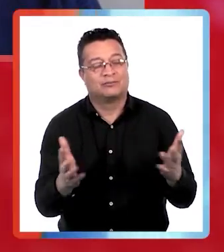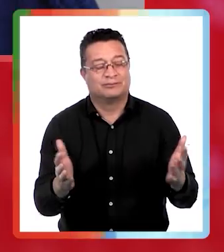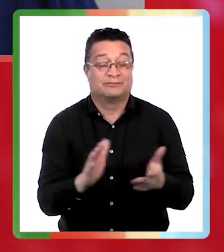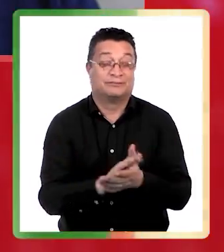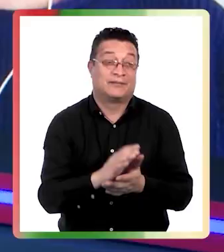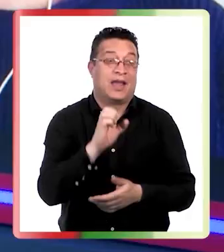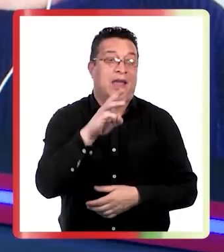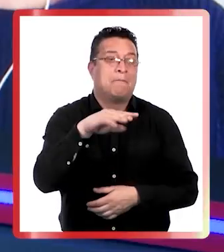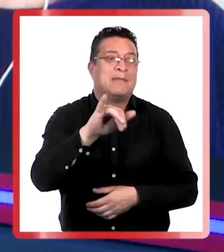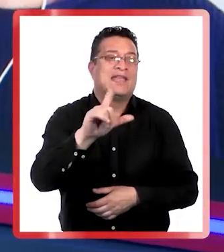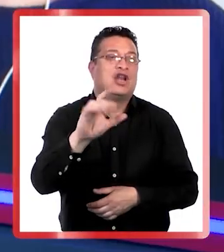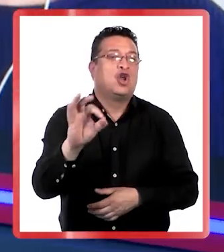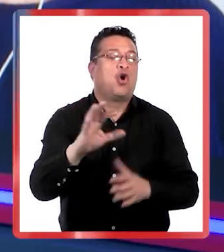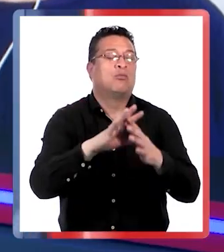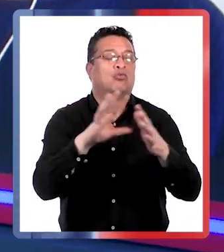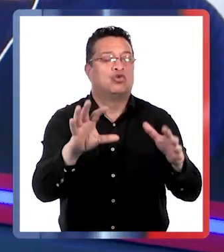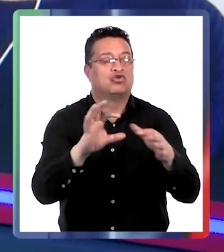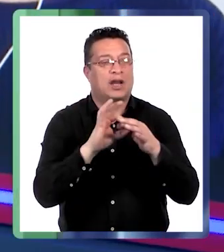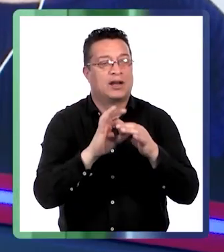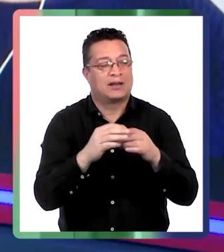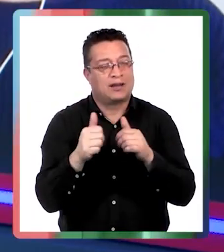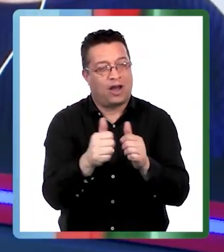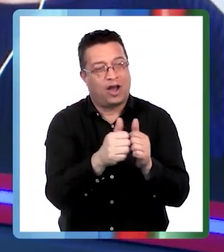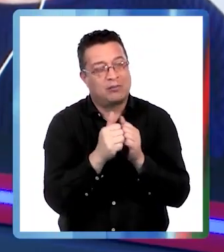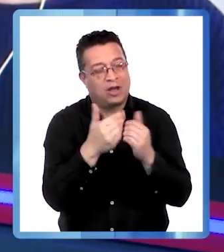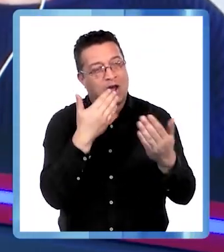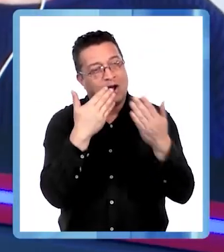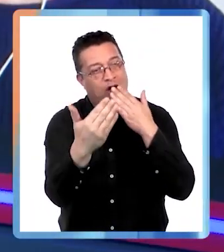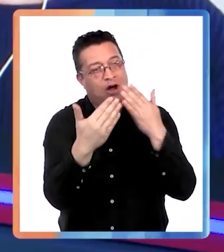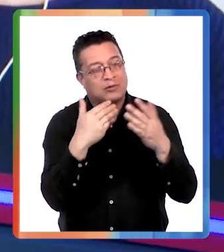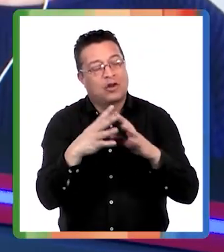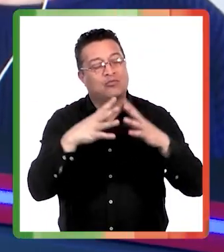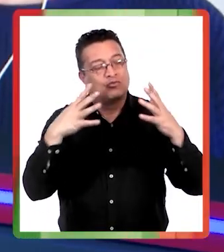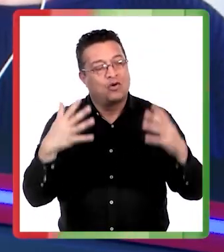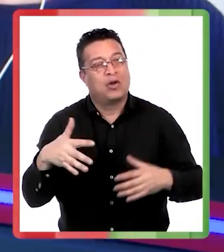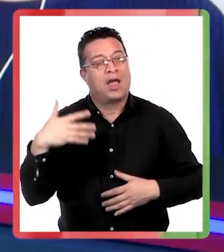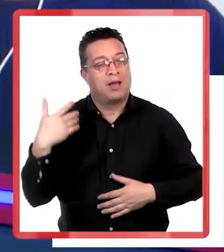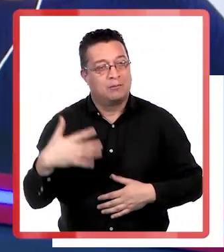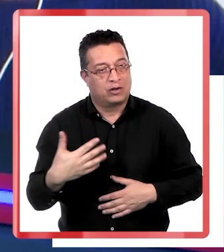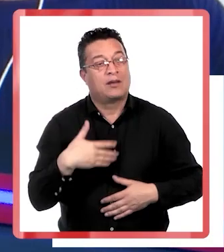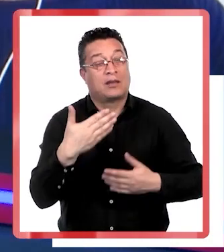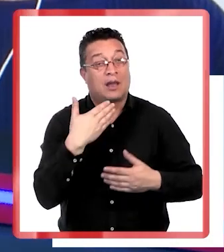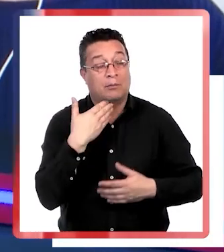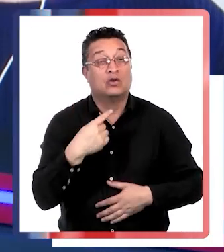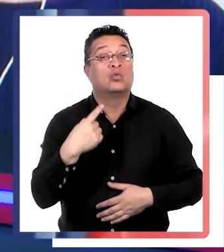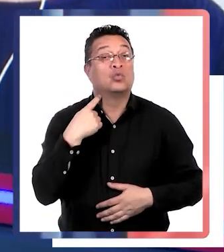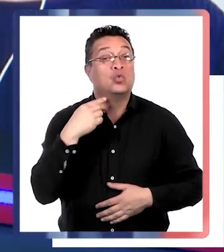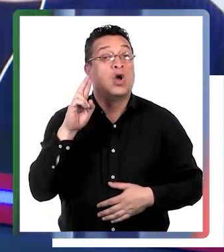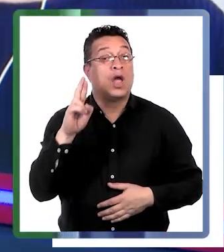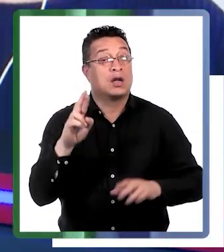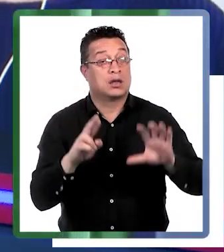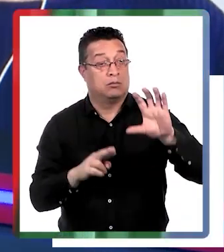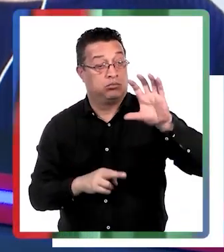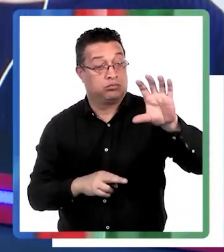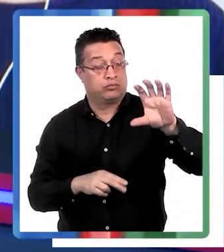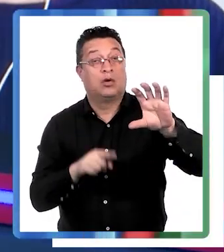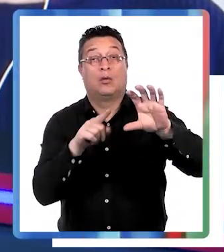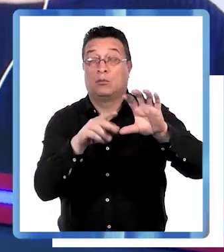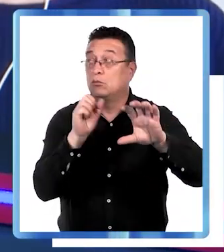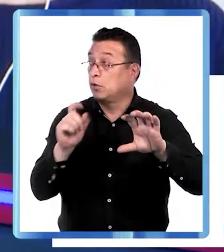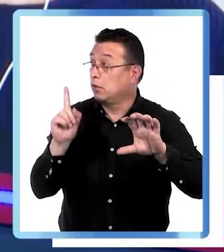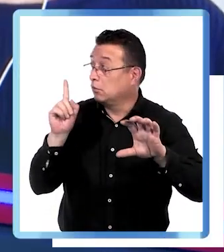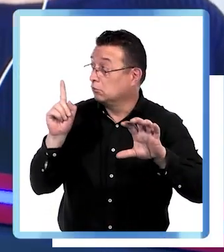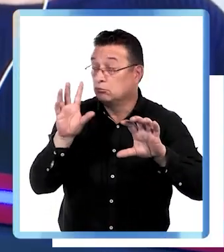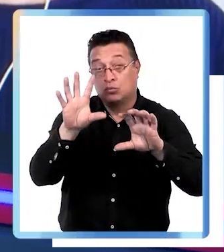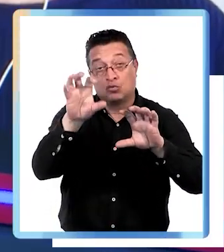Perfecto. Bueno, Emilio, muchas gracias entonces por acompañarnos a conversar de esto tan importante. También dejamos el QR en pantalla para